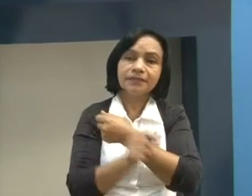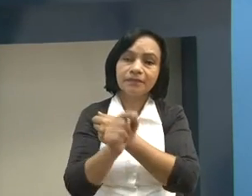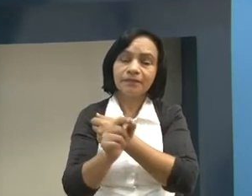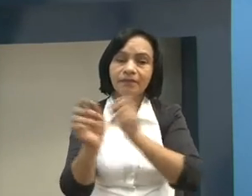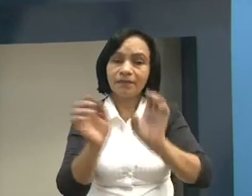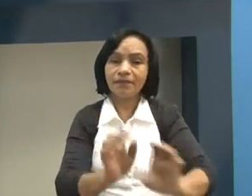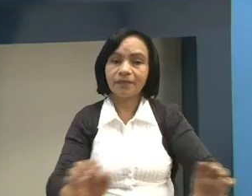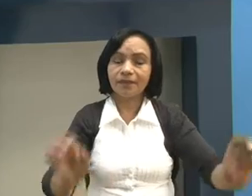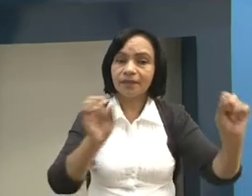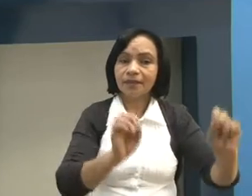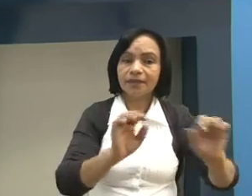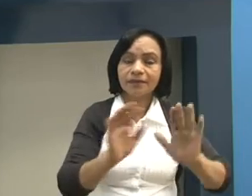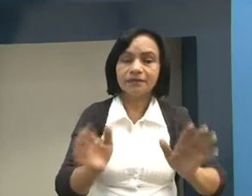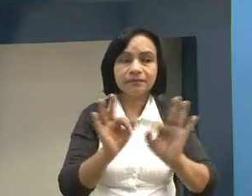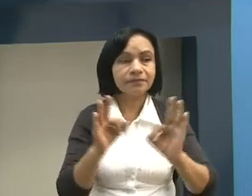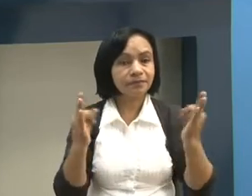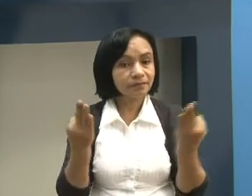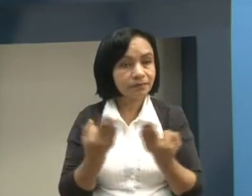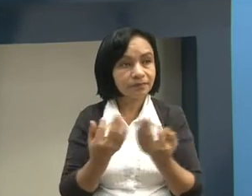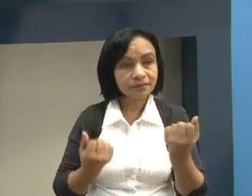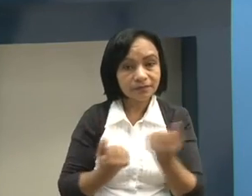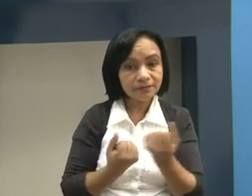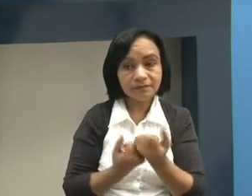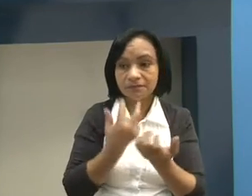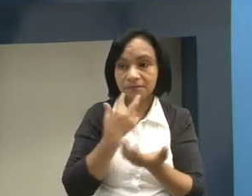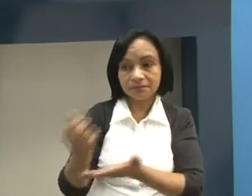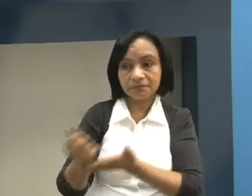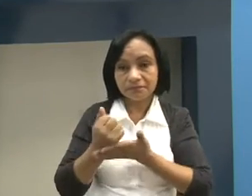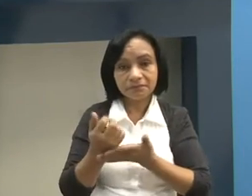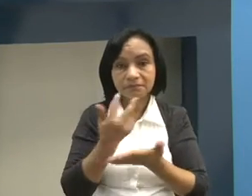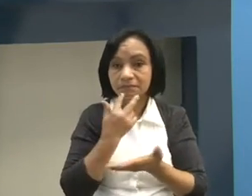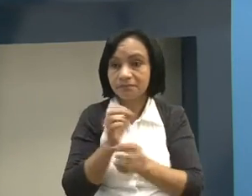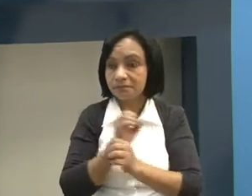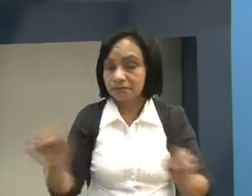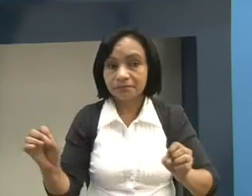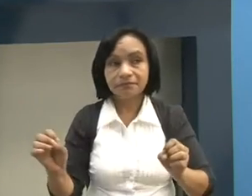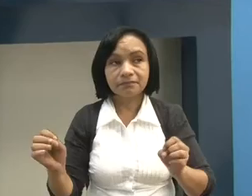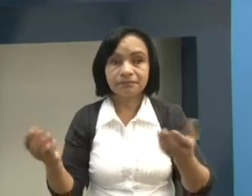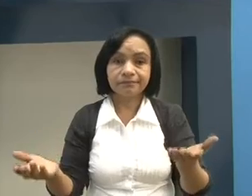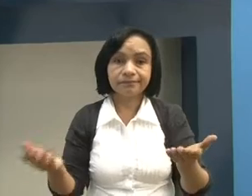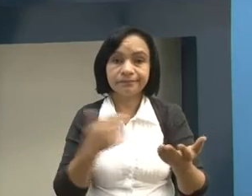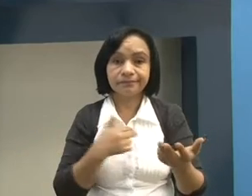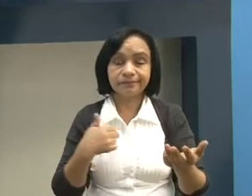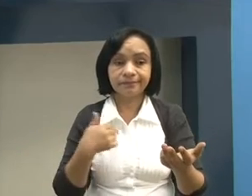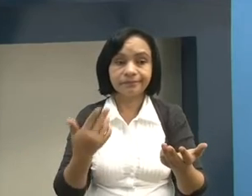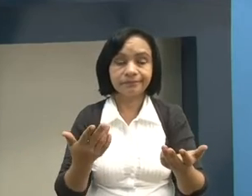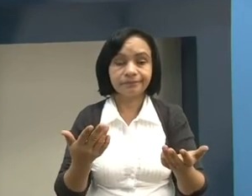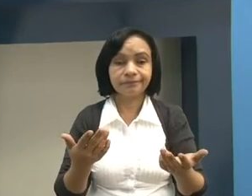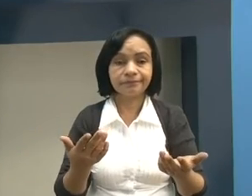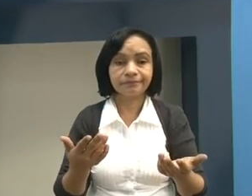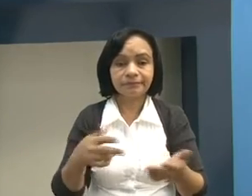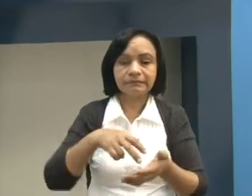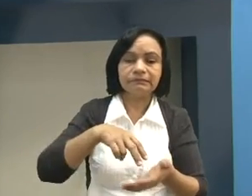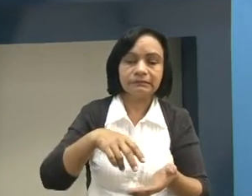el niño o la niña. Es que si la familia no nos apoya, no nos respalda, no se incorpora, no se integra, pues prácticamente tendríamos una pata de